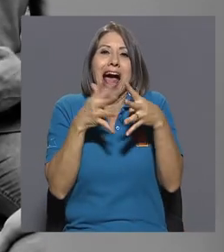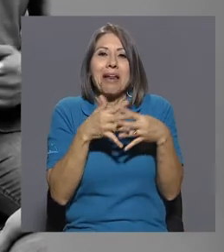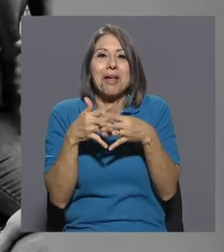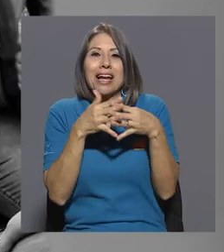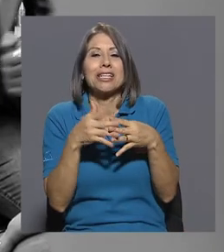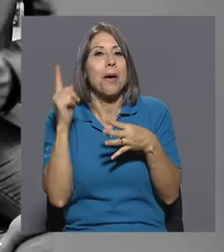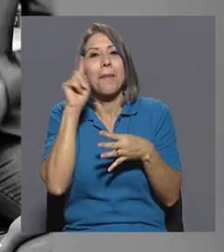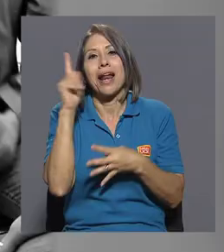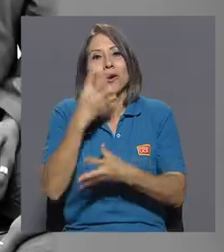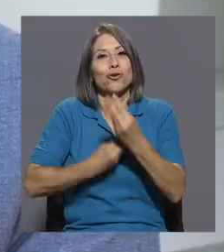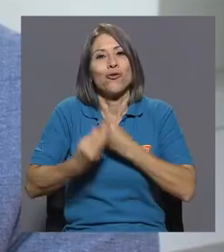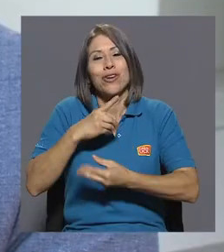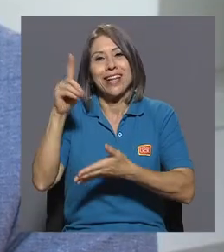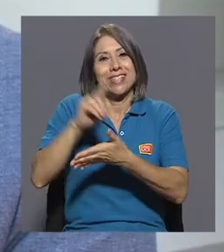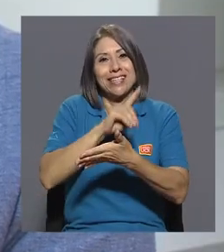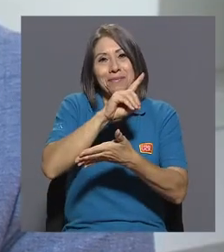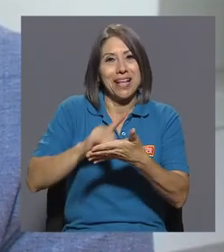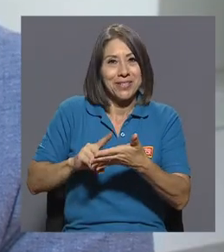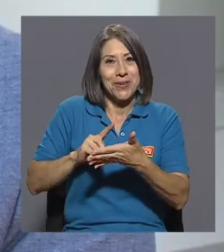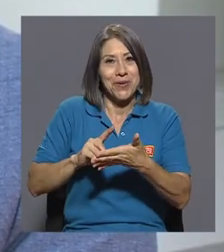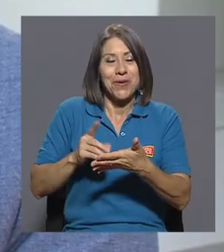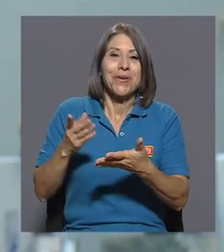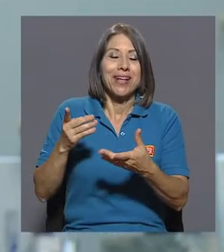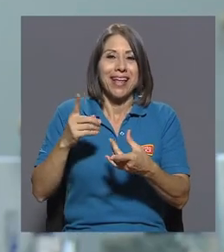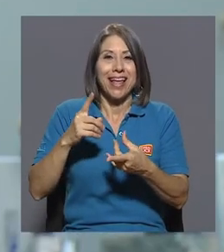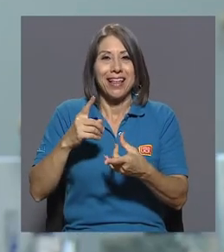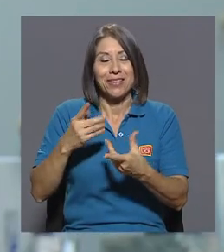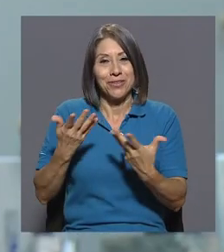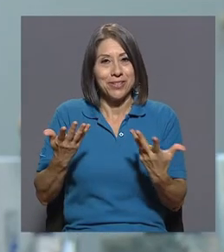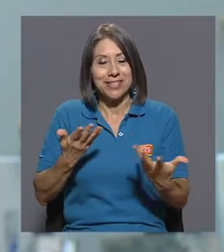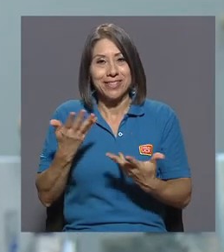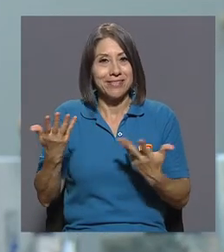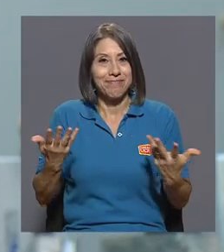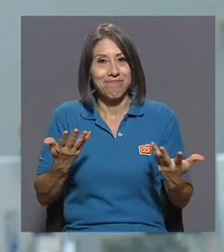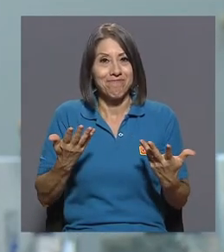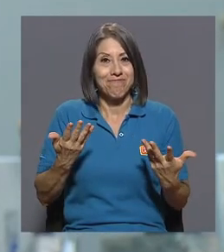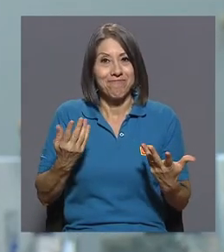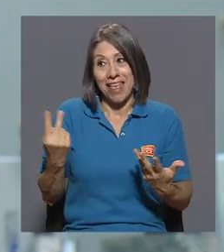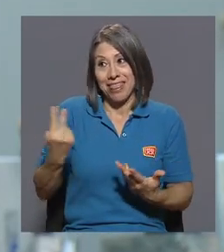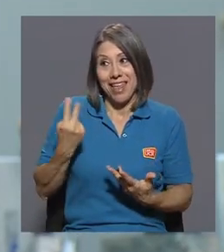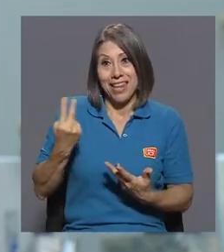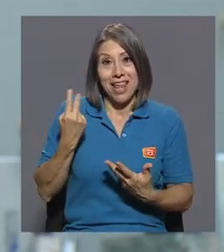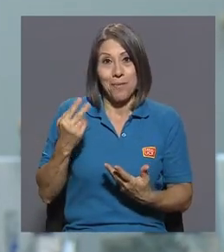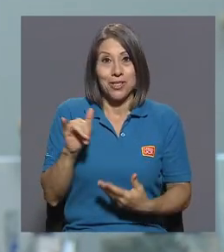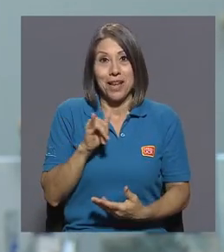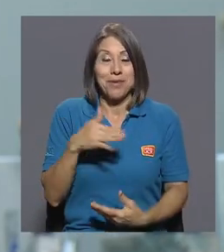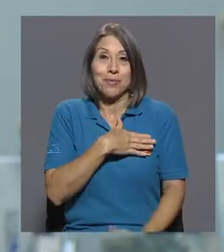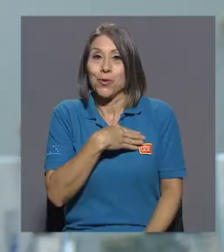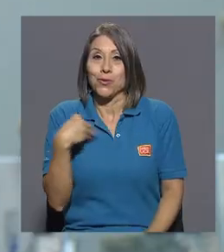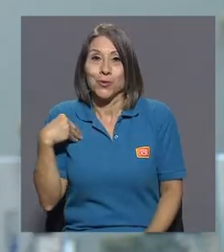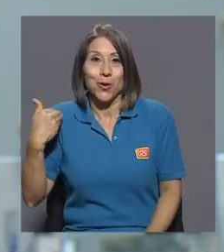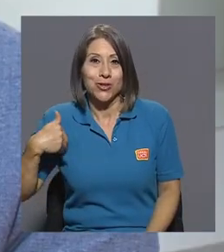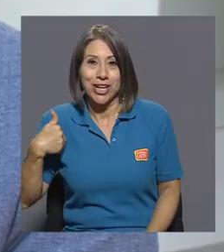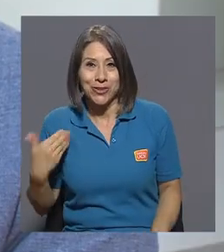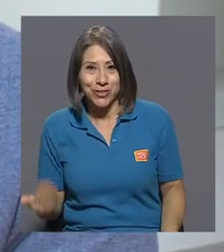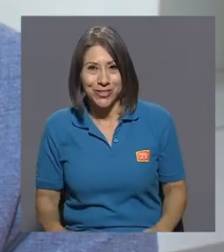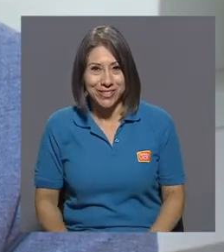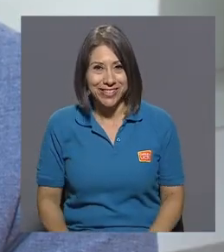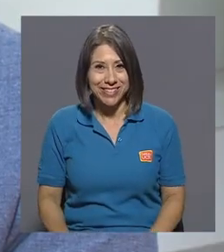que tal vez ellos han sufrido, entonces, y teníamos el mismo gusto en los chicos.